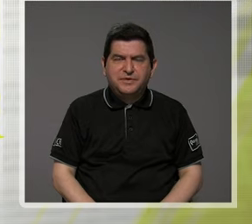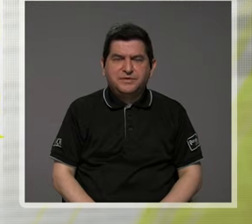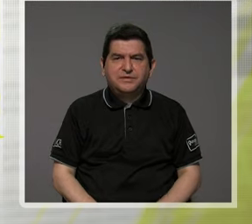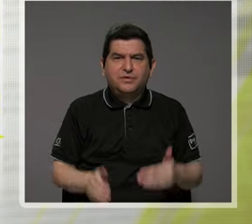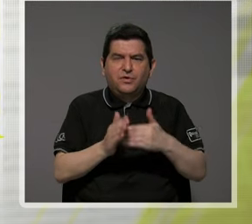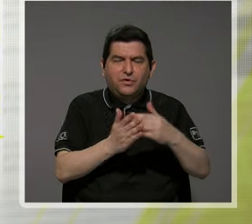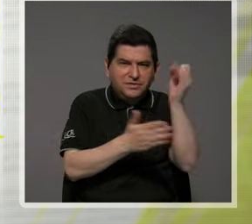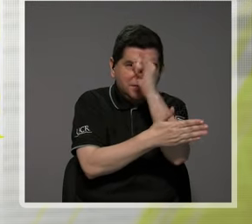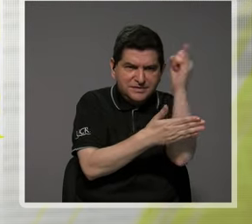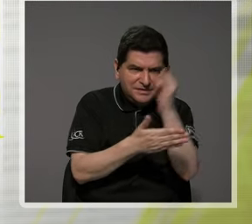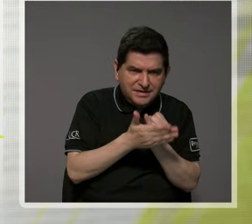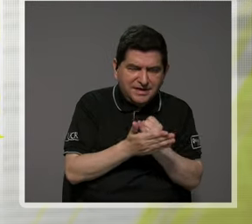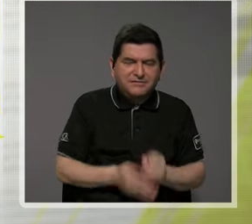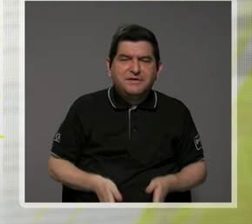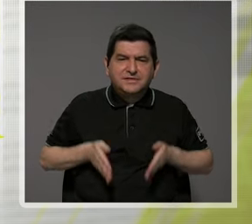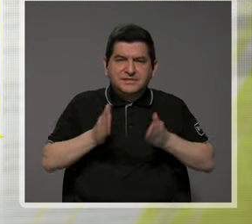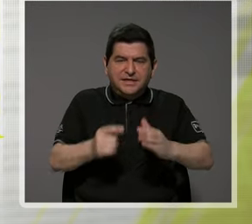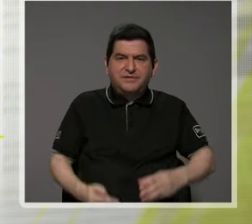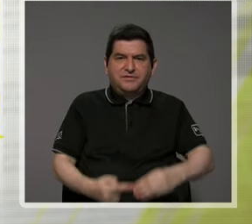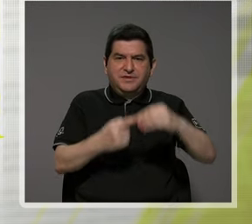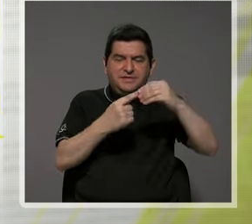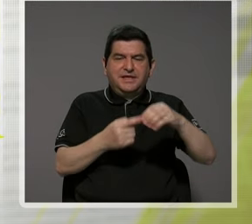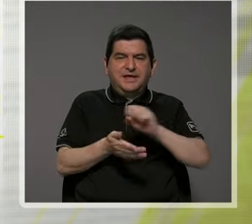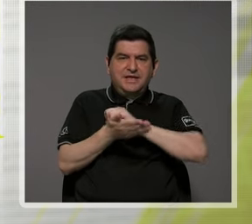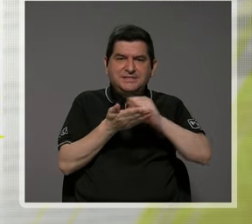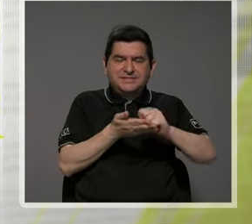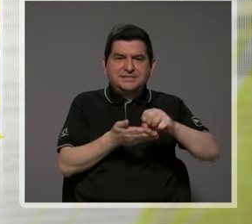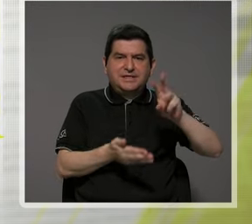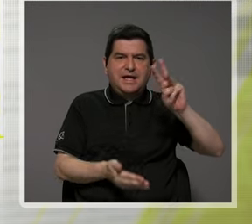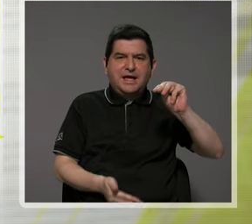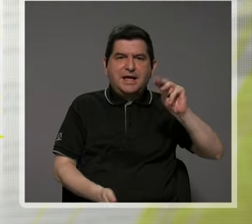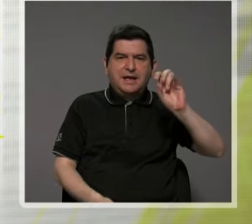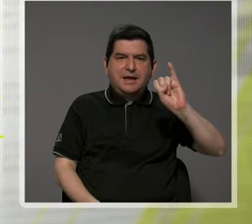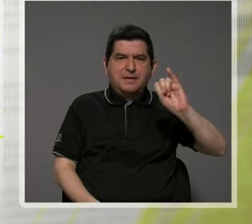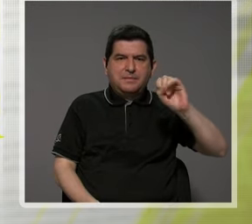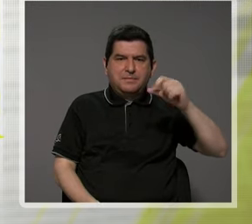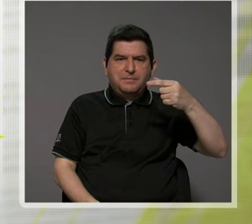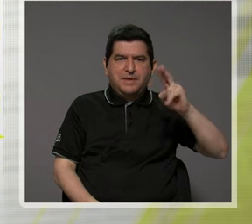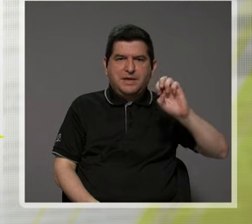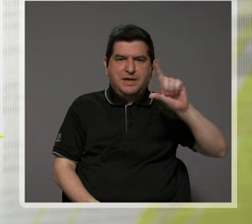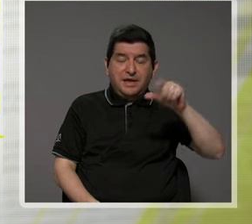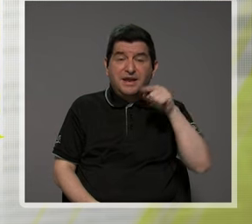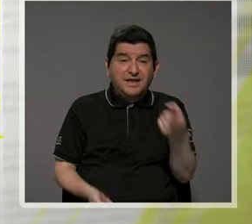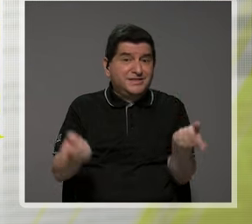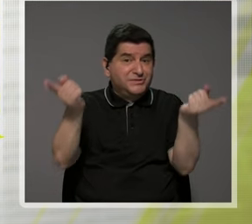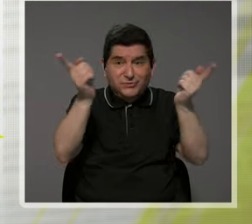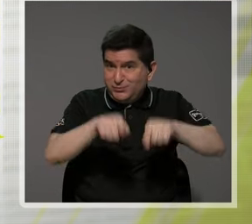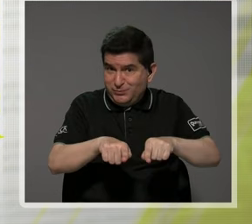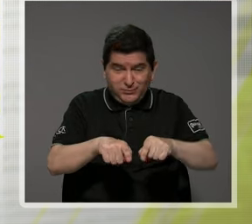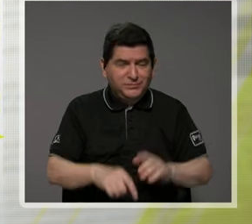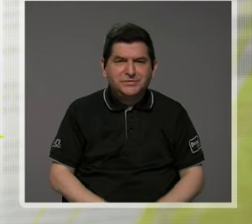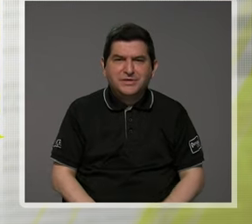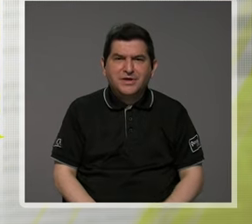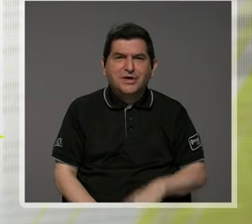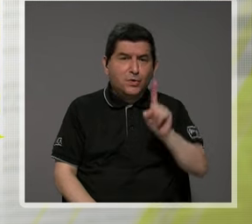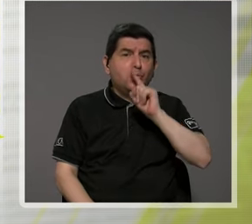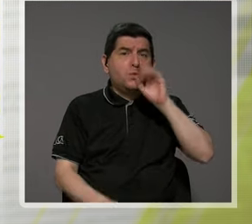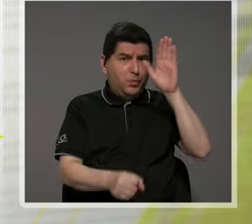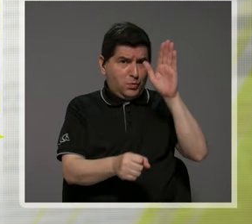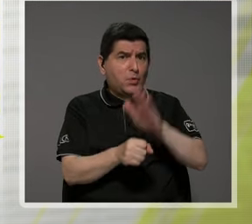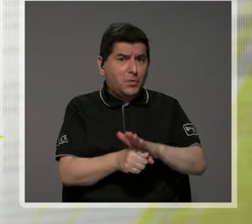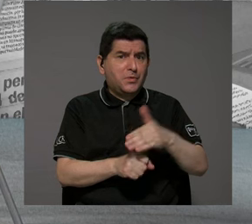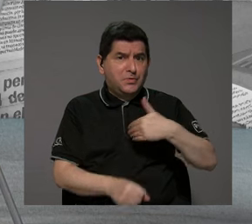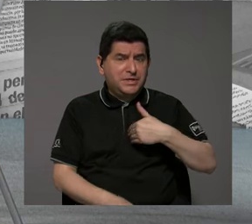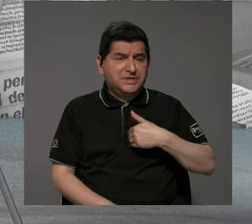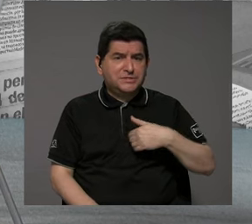rediseño de la de la vía principal de San Miguel eso no ocurrió no ha ocurrido no ha ocurrido es fue uno de los de los compromisos de